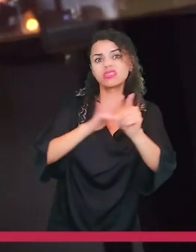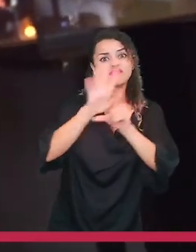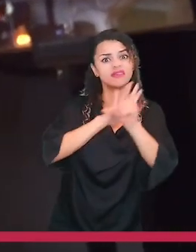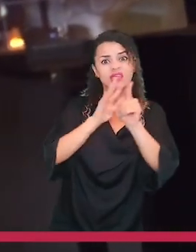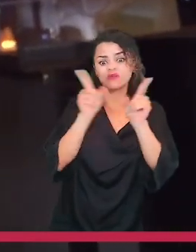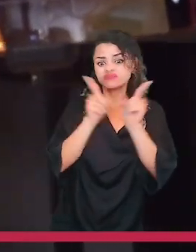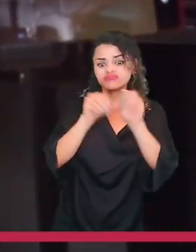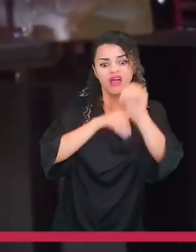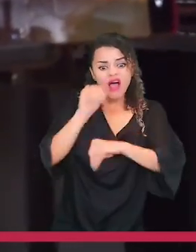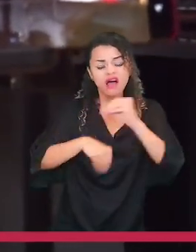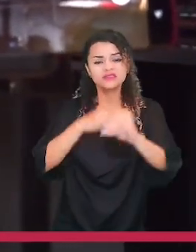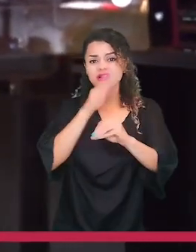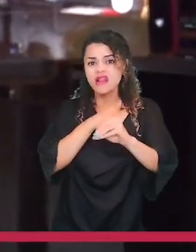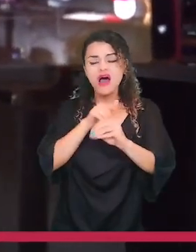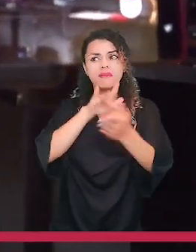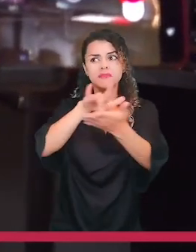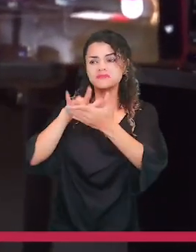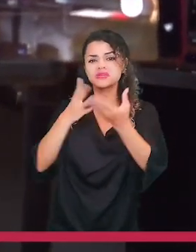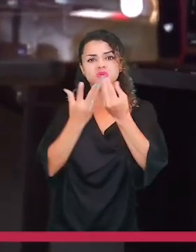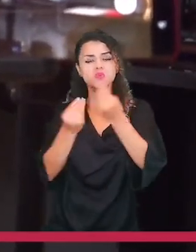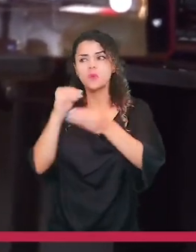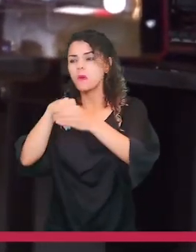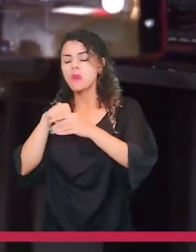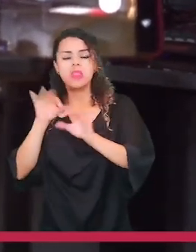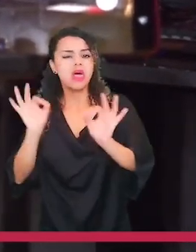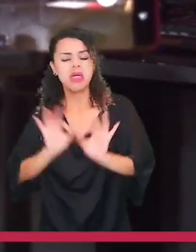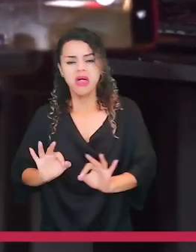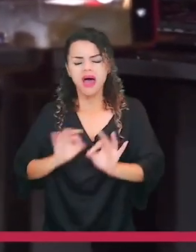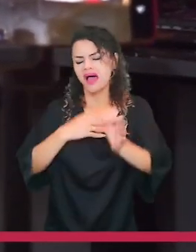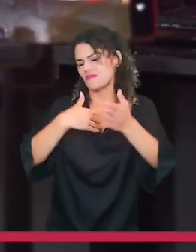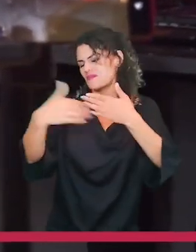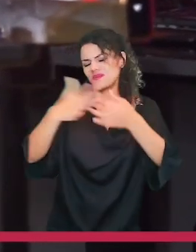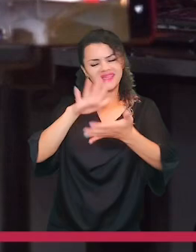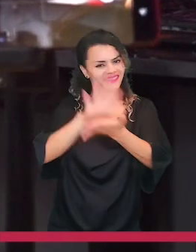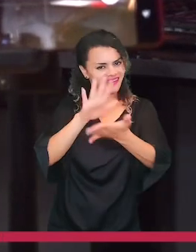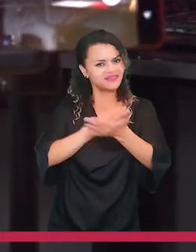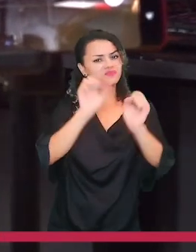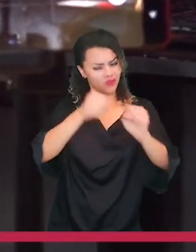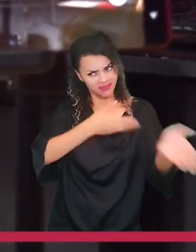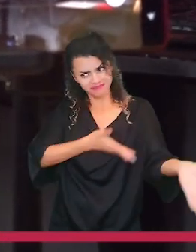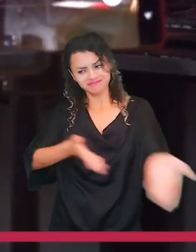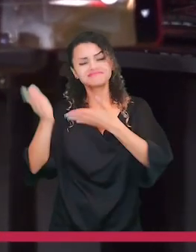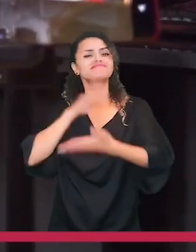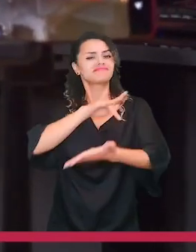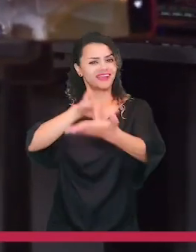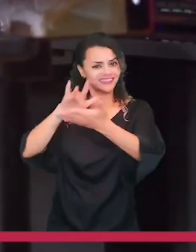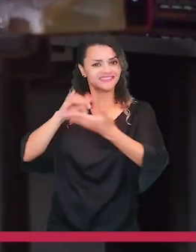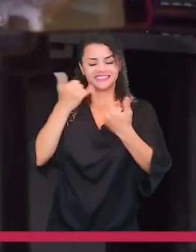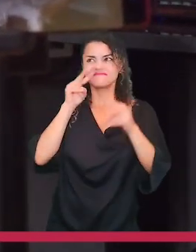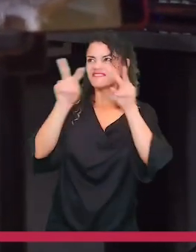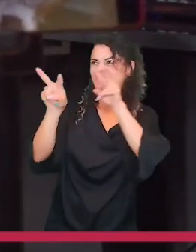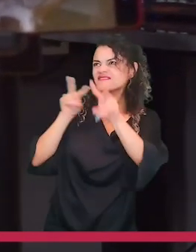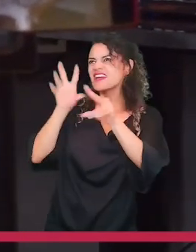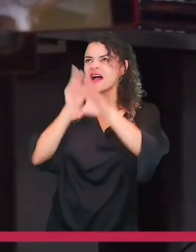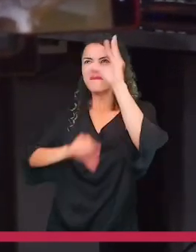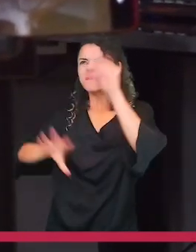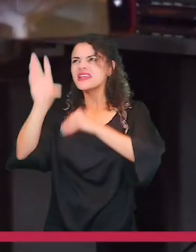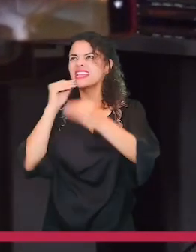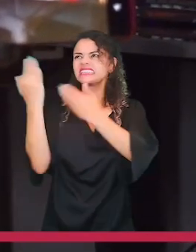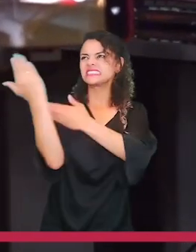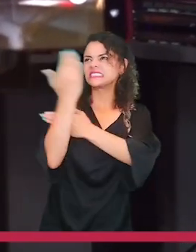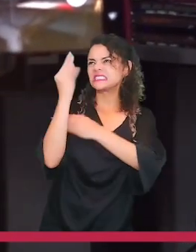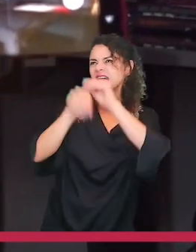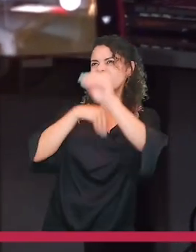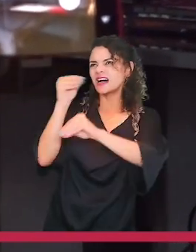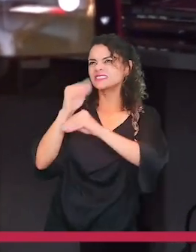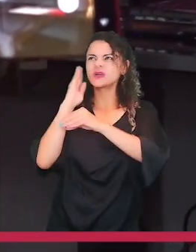porque no perteneces a ningún equipo, por lo que sea, no importa. Te invitamos para que participes con nosotros en nuestro marco del festival y la pases delicioso y veas